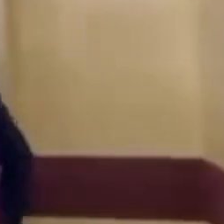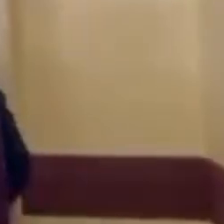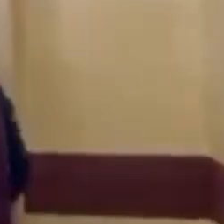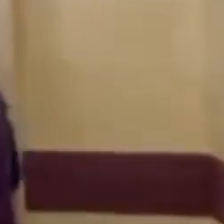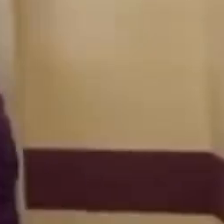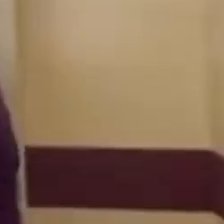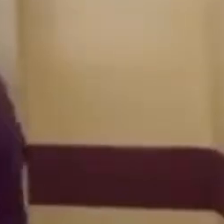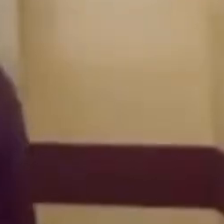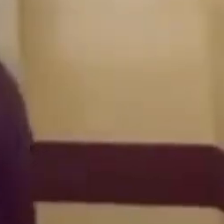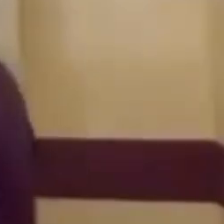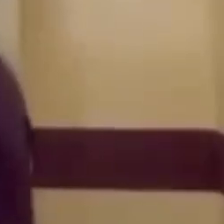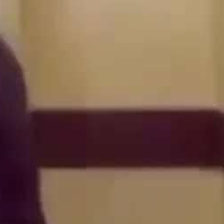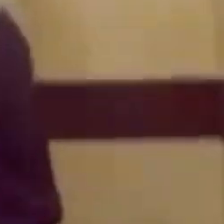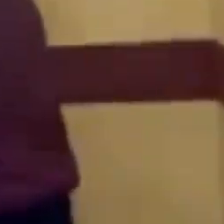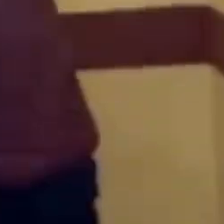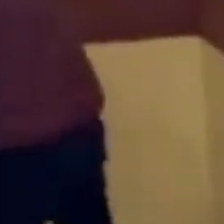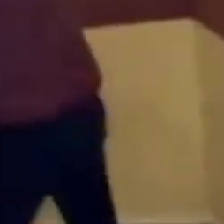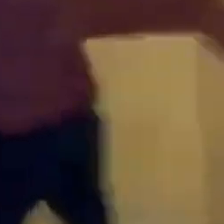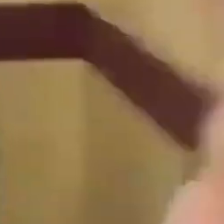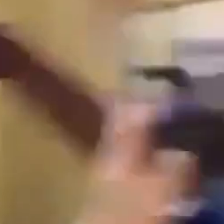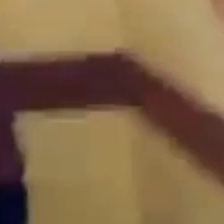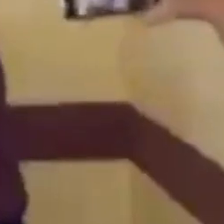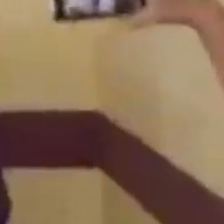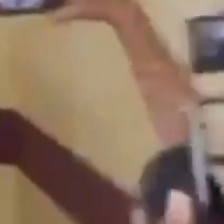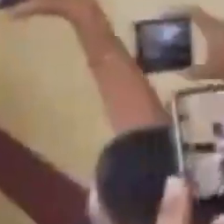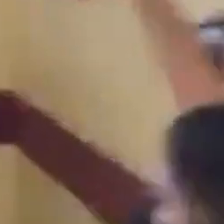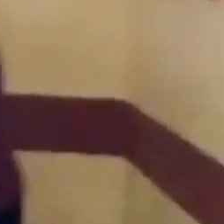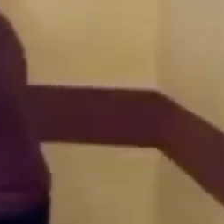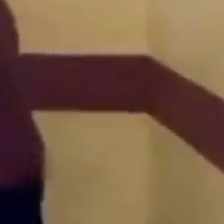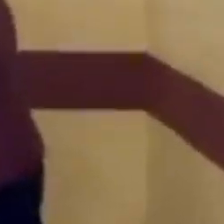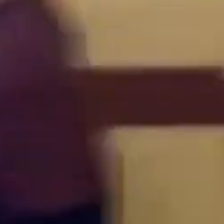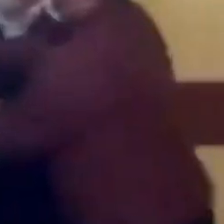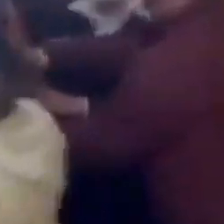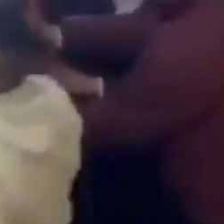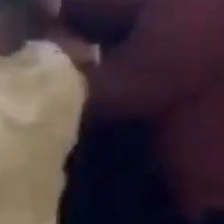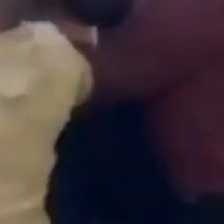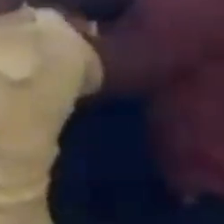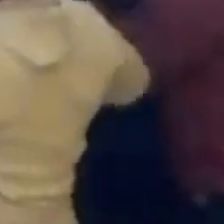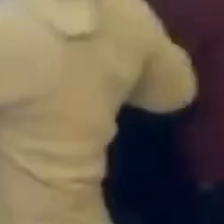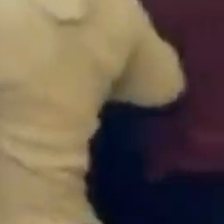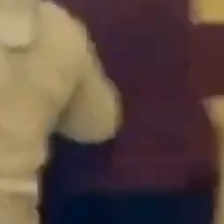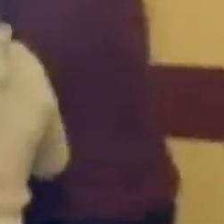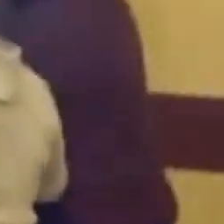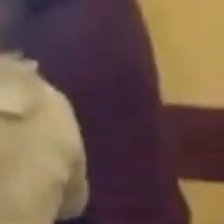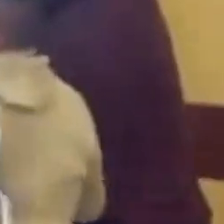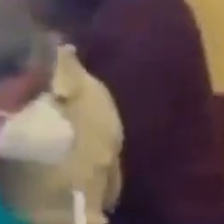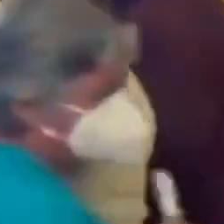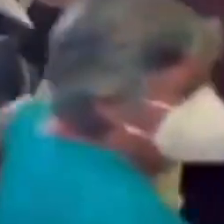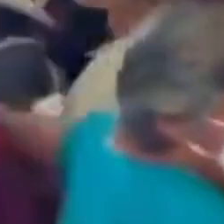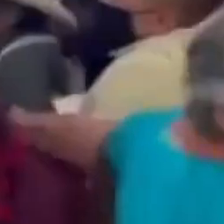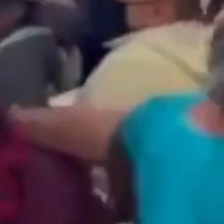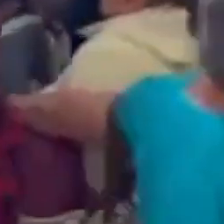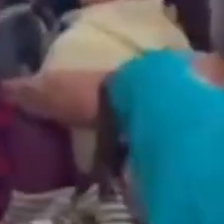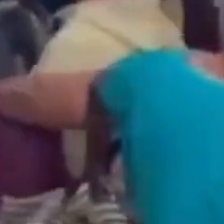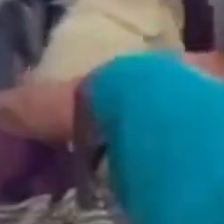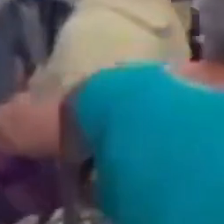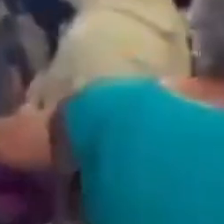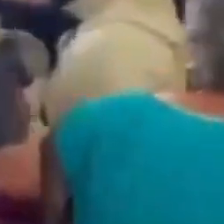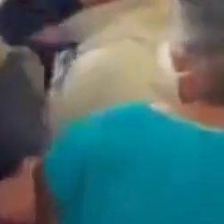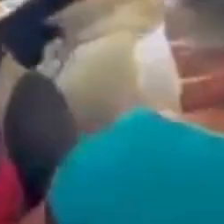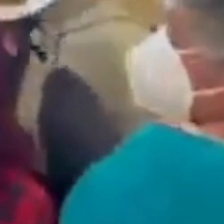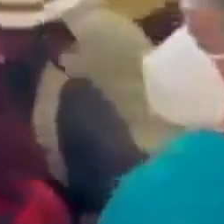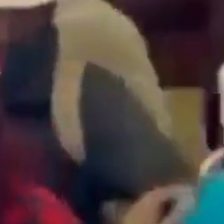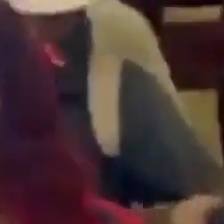apoyos. De acuerdo con los inconformes, ellos no fueron censados para recibir la ayuda programada. Fue por eso que se presentaron este